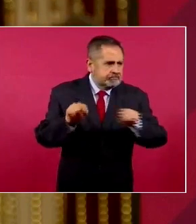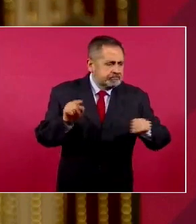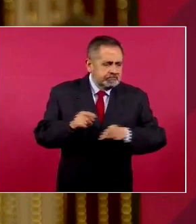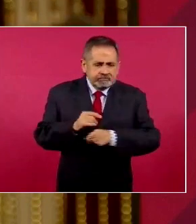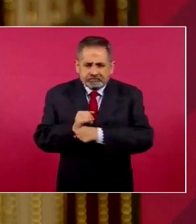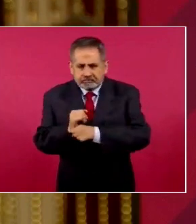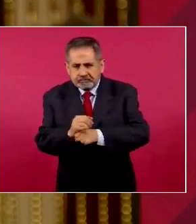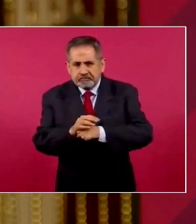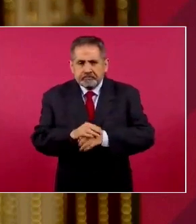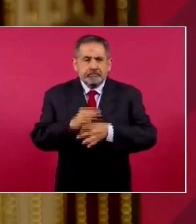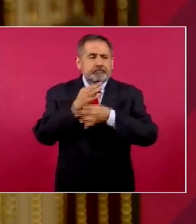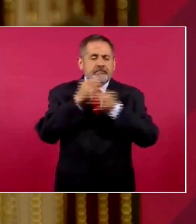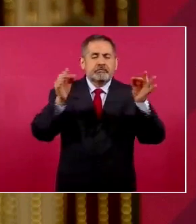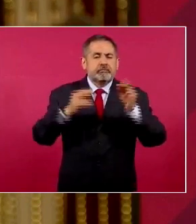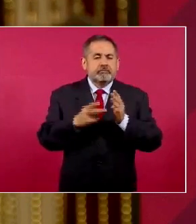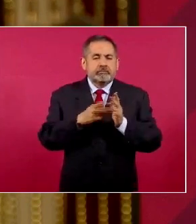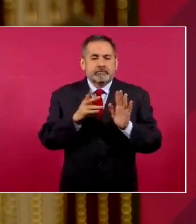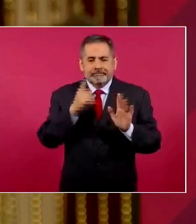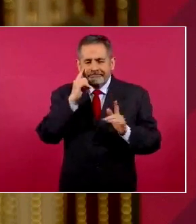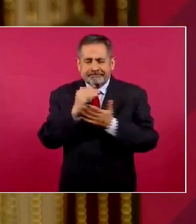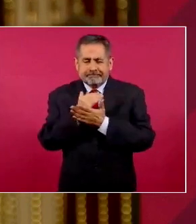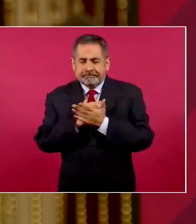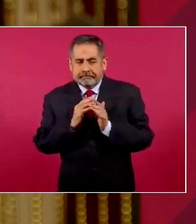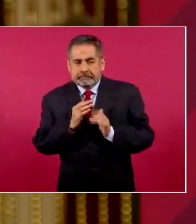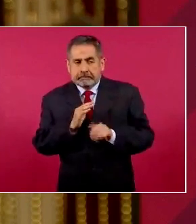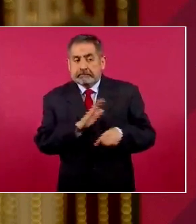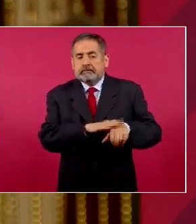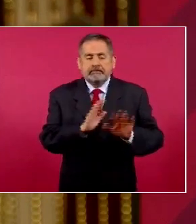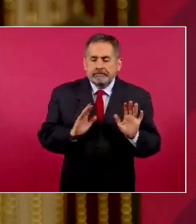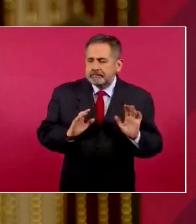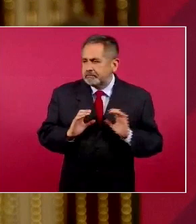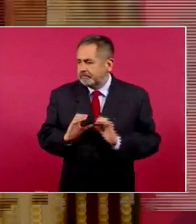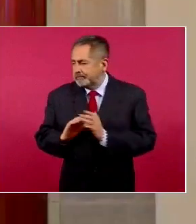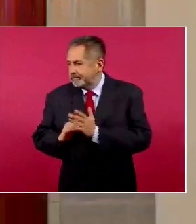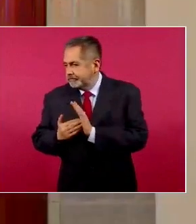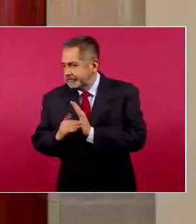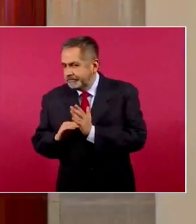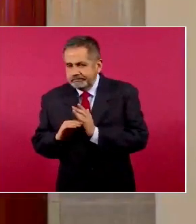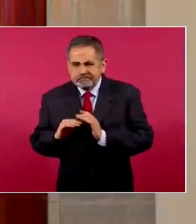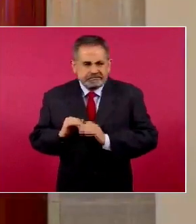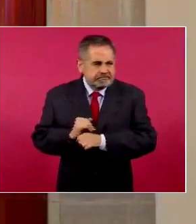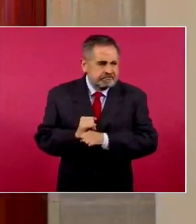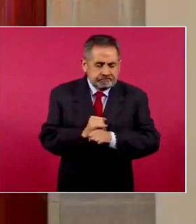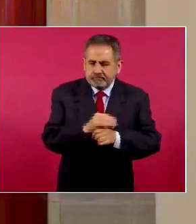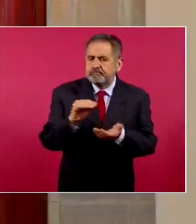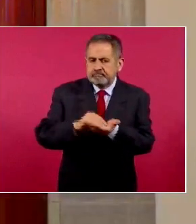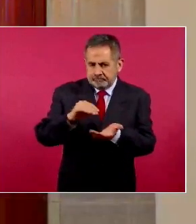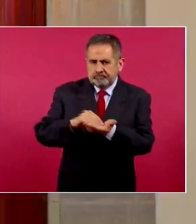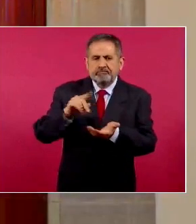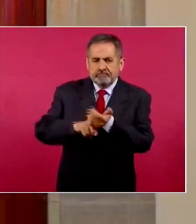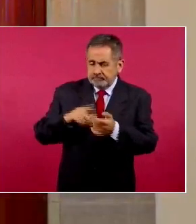se mencionan muchas veces también para no alertar a presuntos responsables y que las